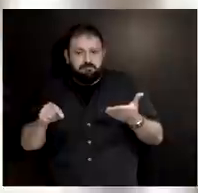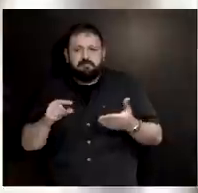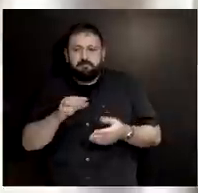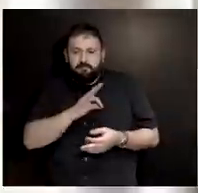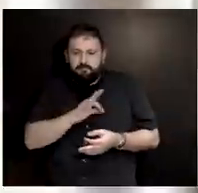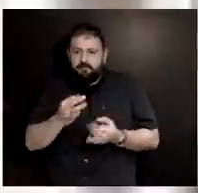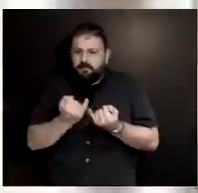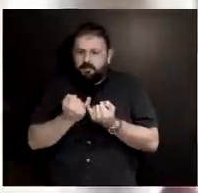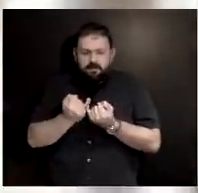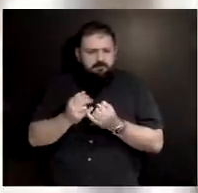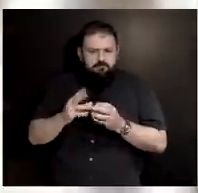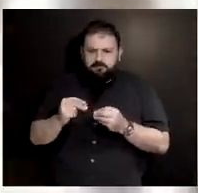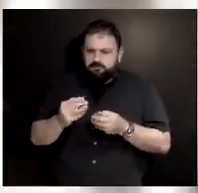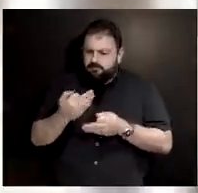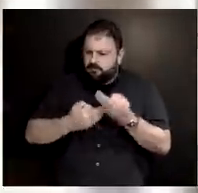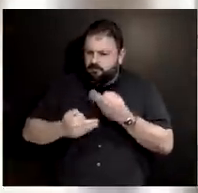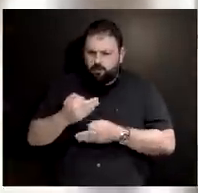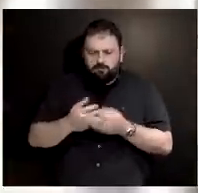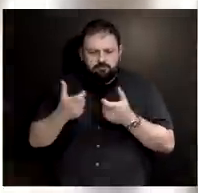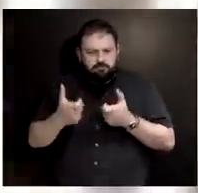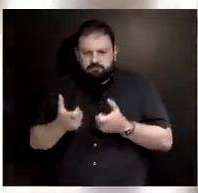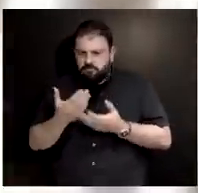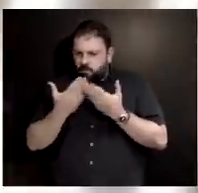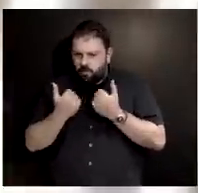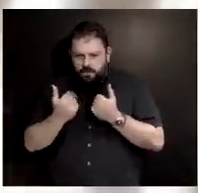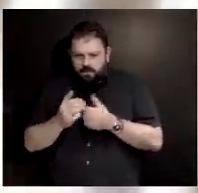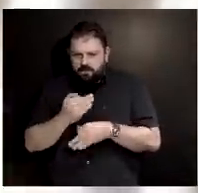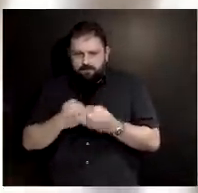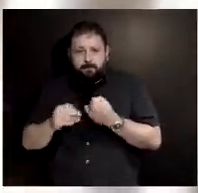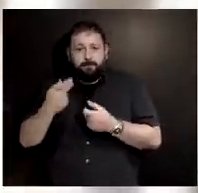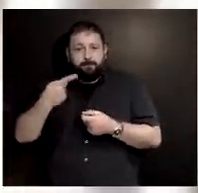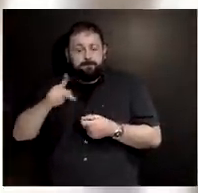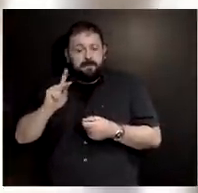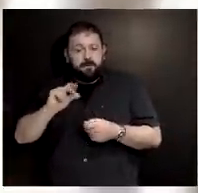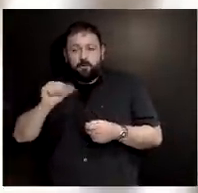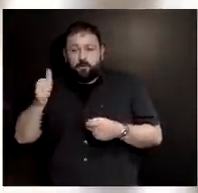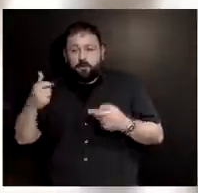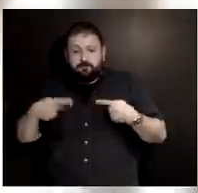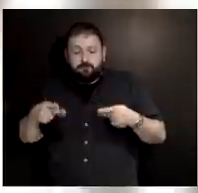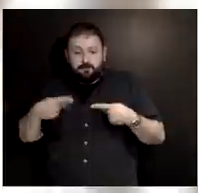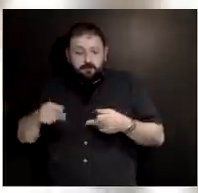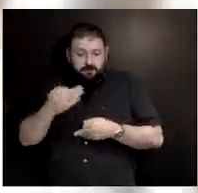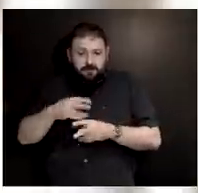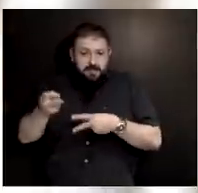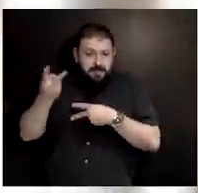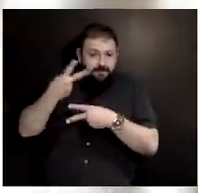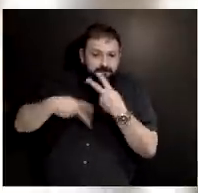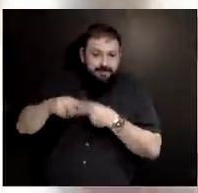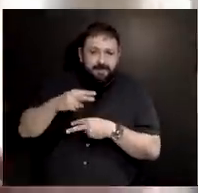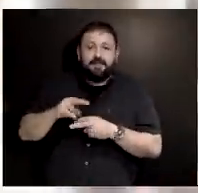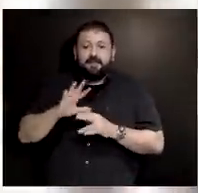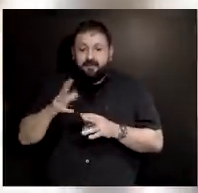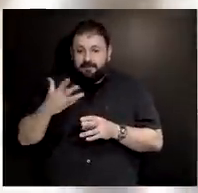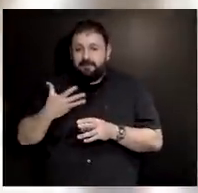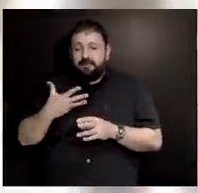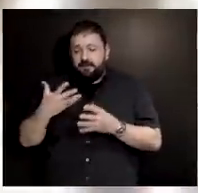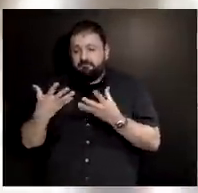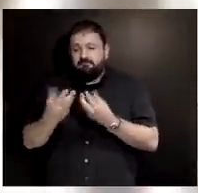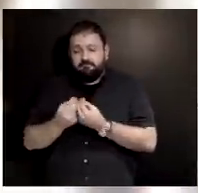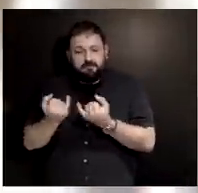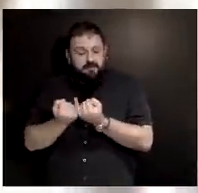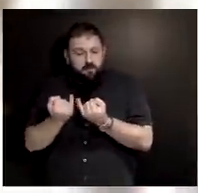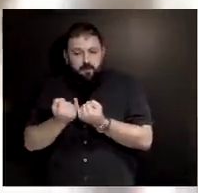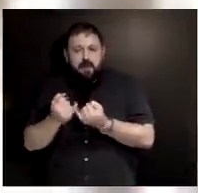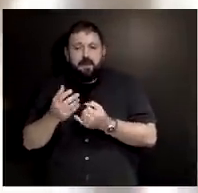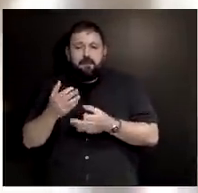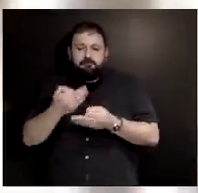absorber ningún costo, pero toda la demás gente que viene a las extravaganas, que ya mencionamos, tendrán que cubrir su costo simbólico